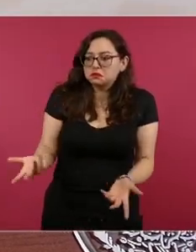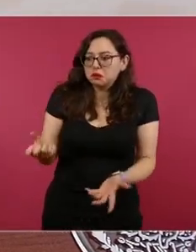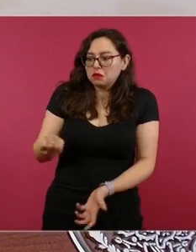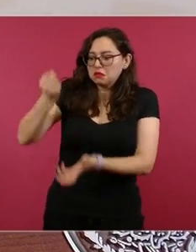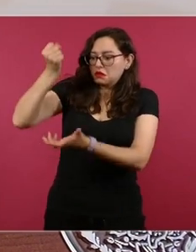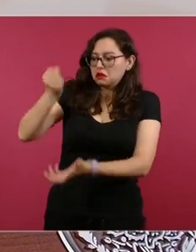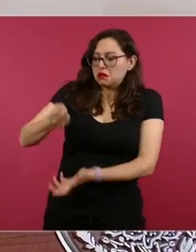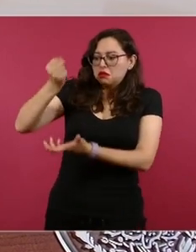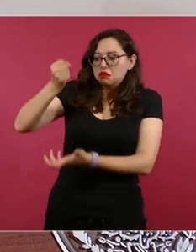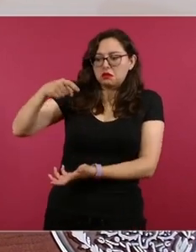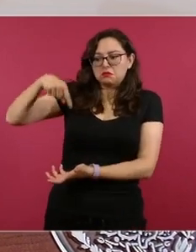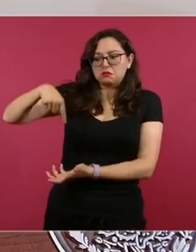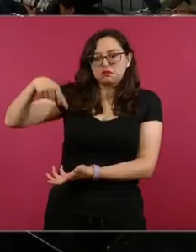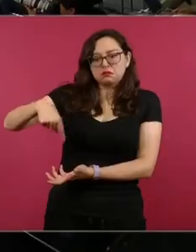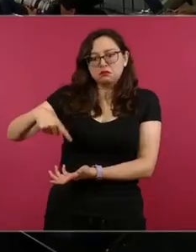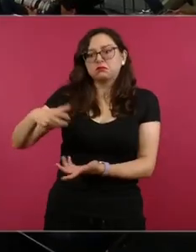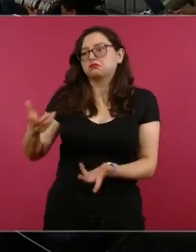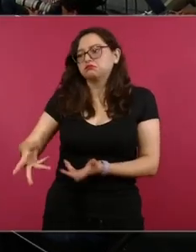trabajadores.